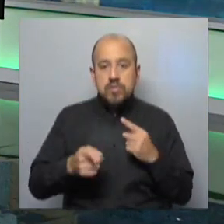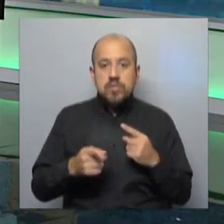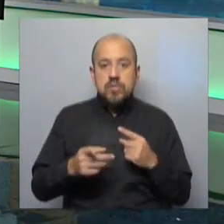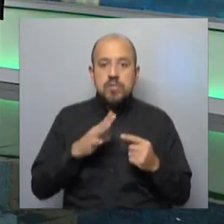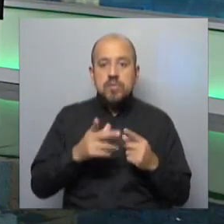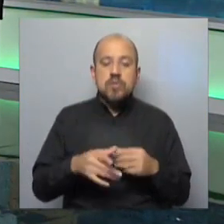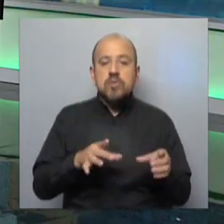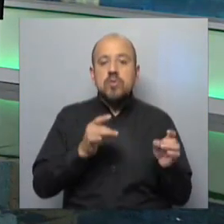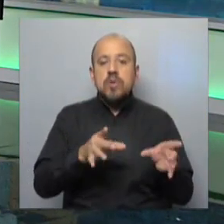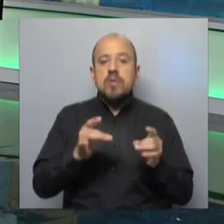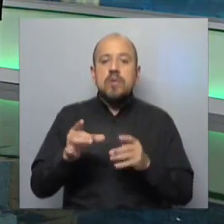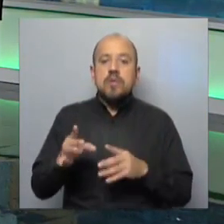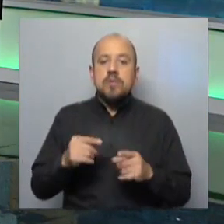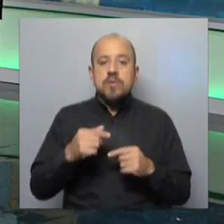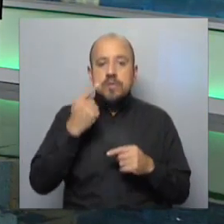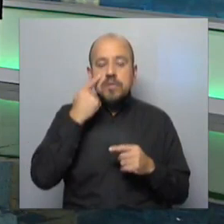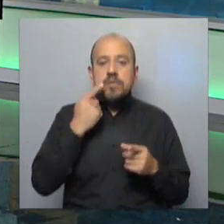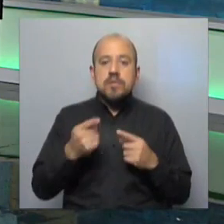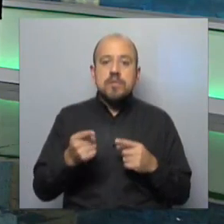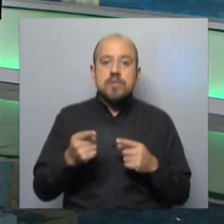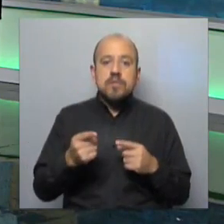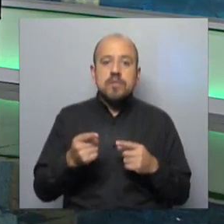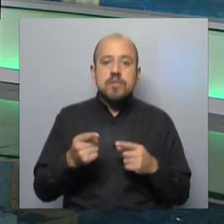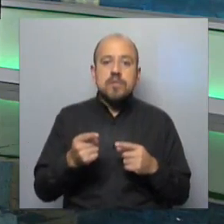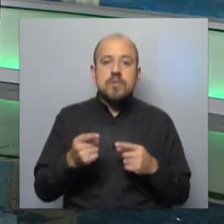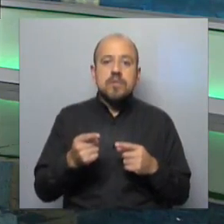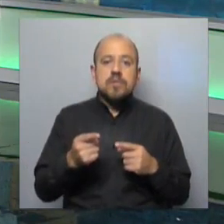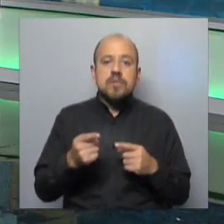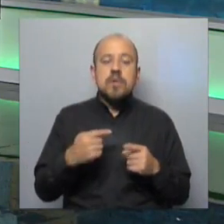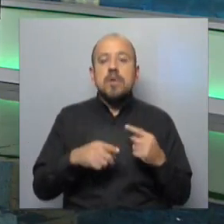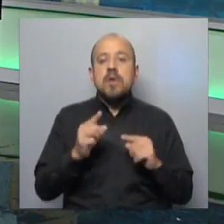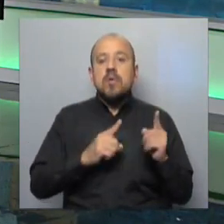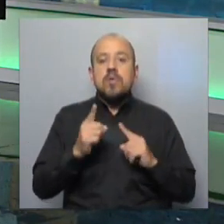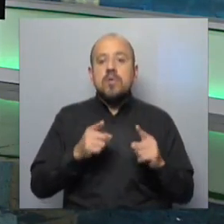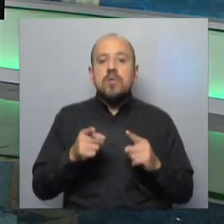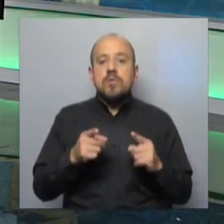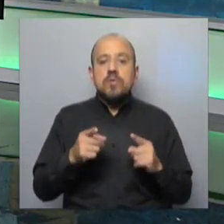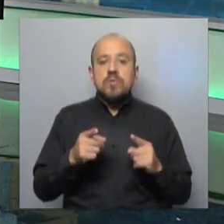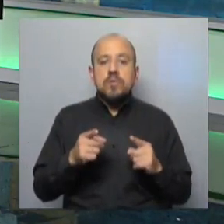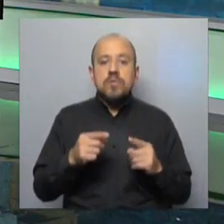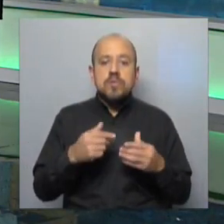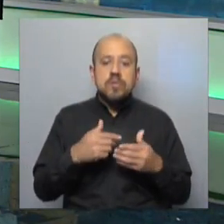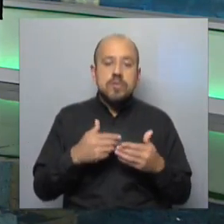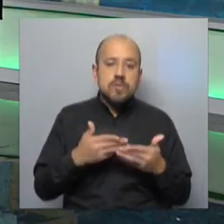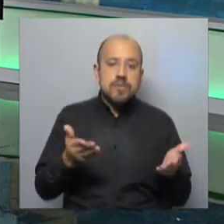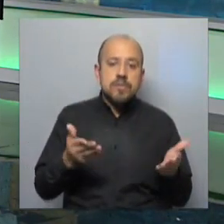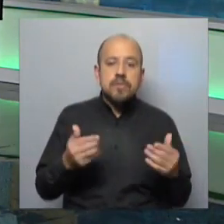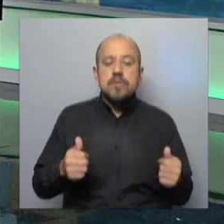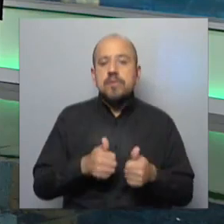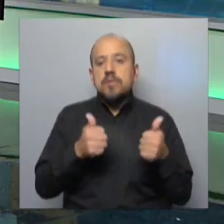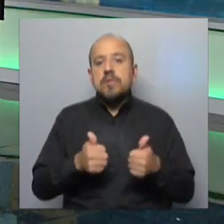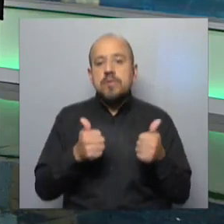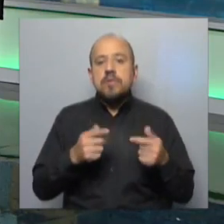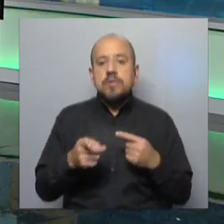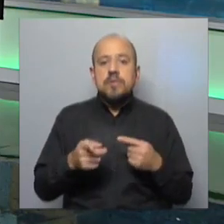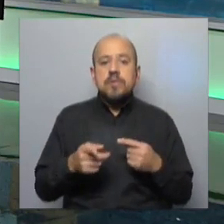contaminación nos estamos viendo hacia atrás en el mapa algunas estamos otras no obviamente algunas de las actividades y algunas